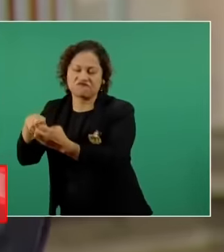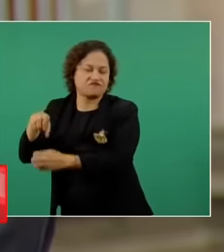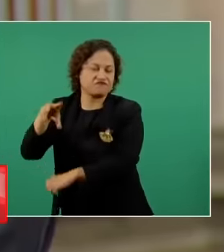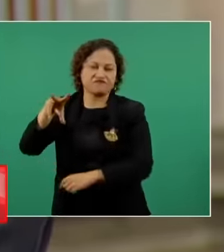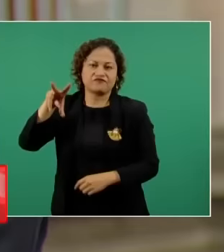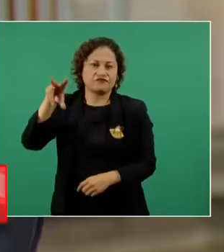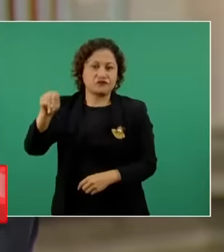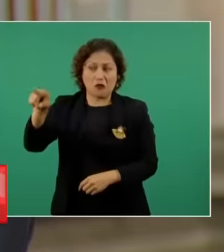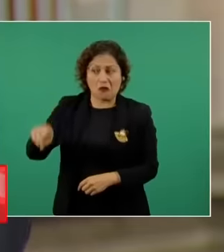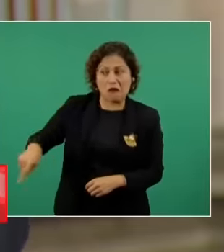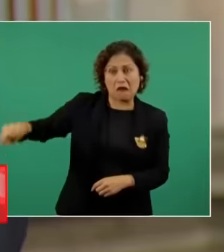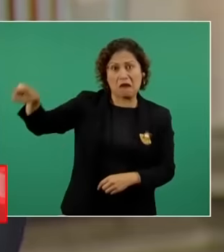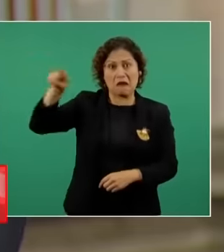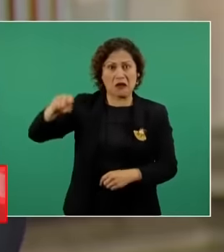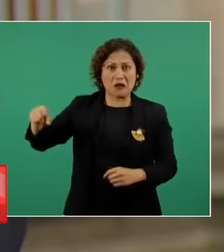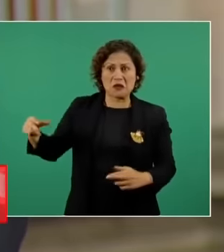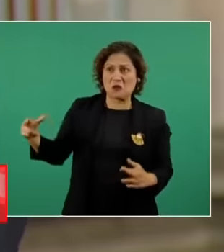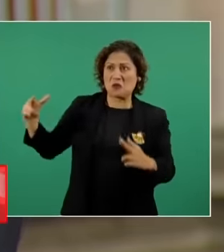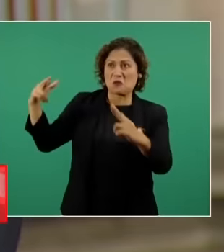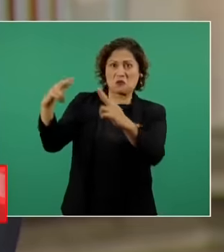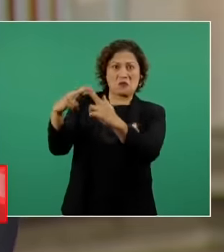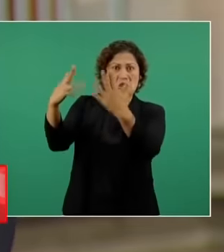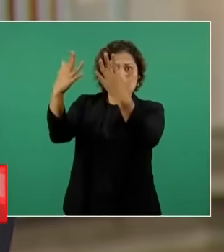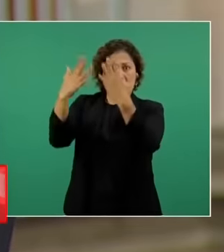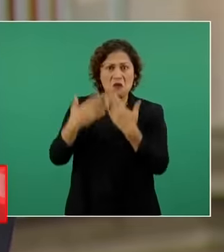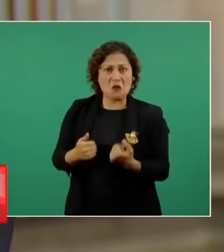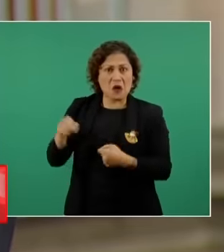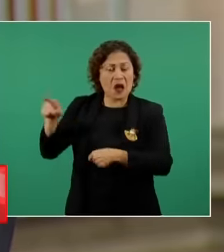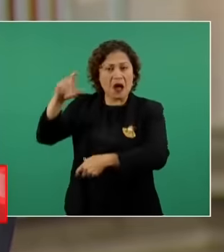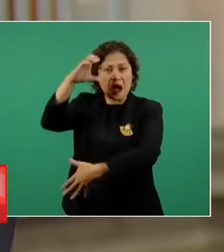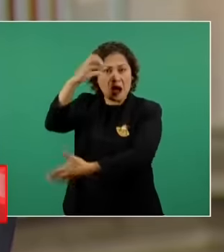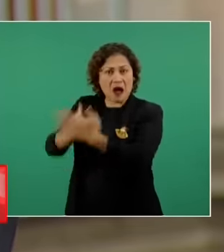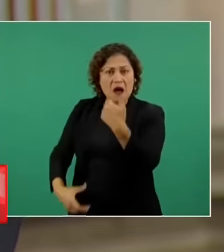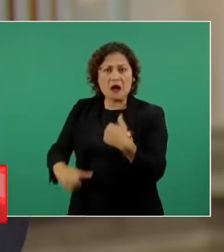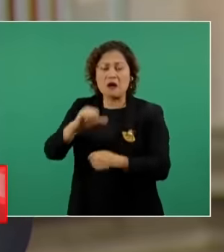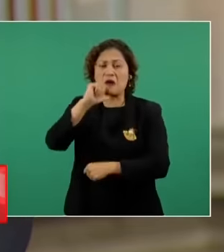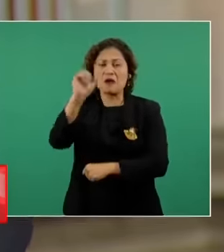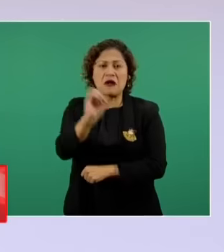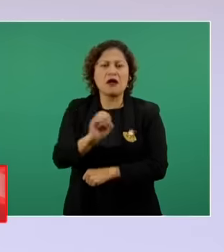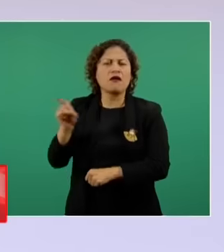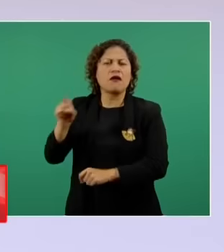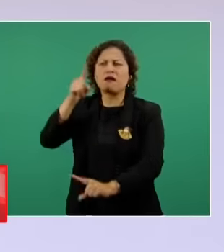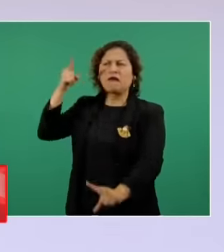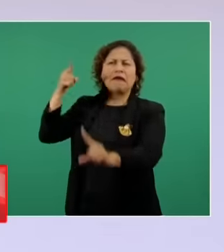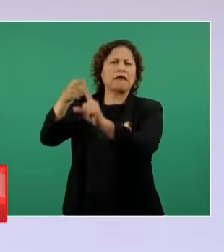Ellos no son católicos, sino por política.